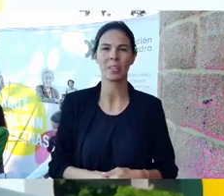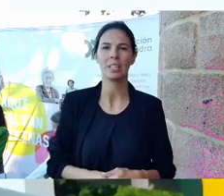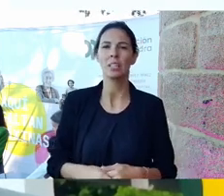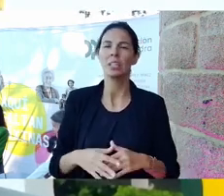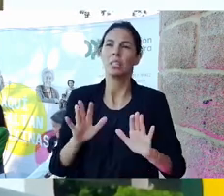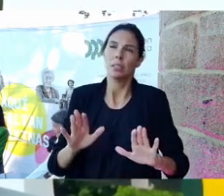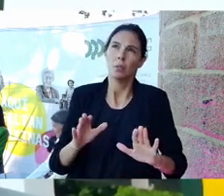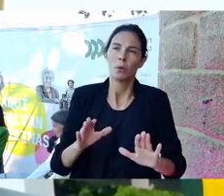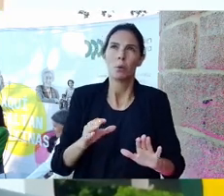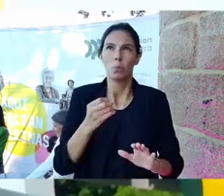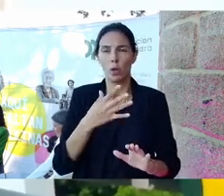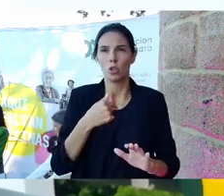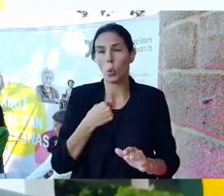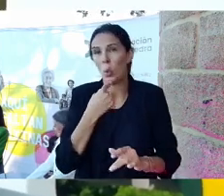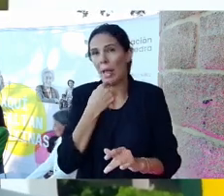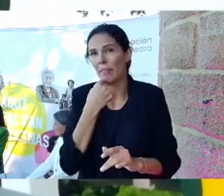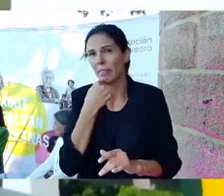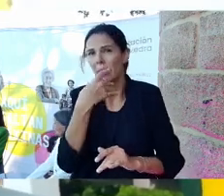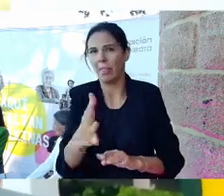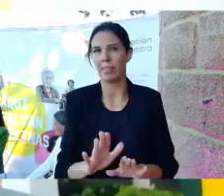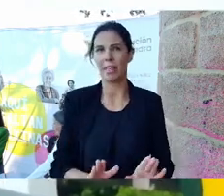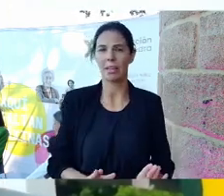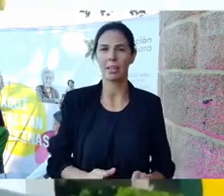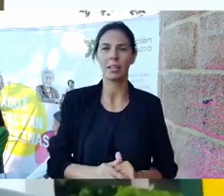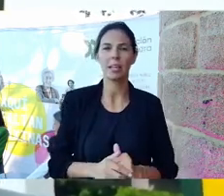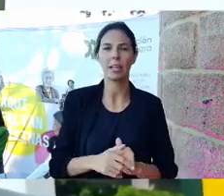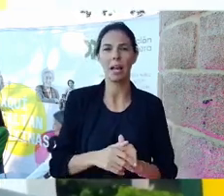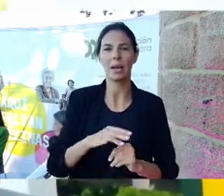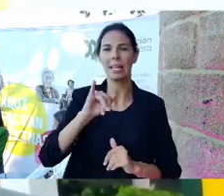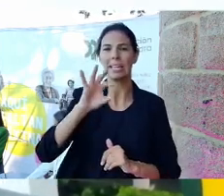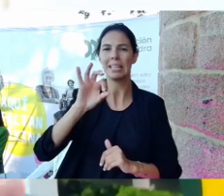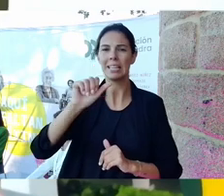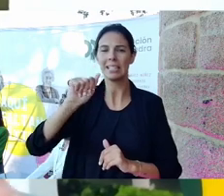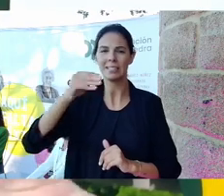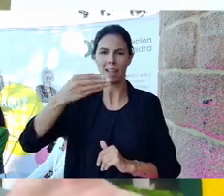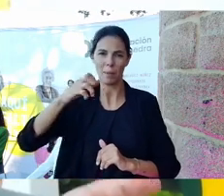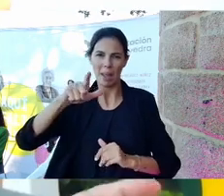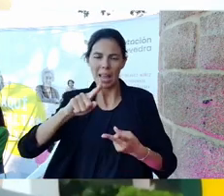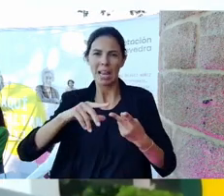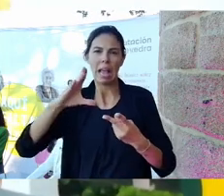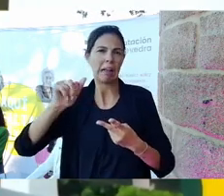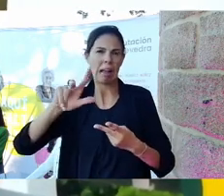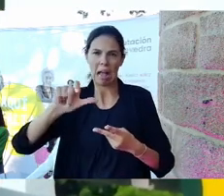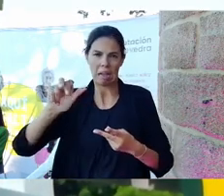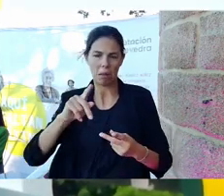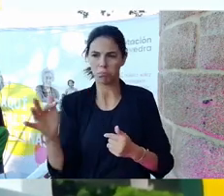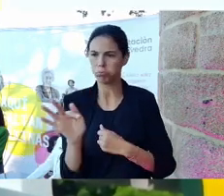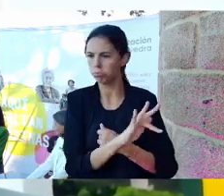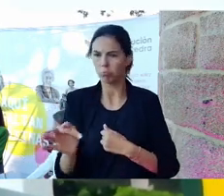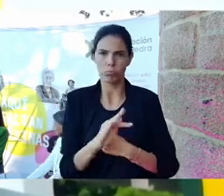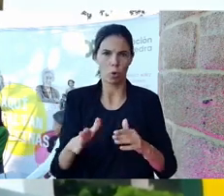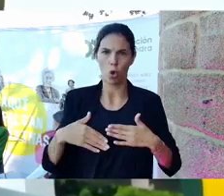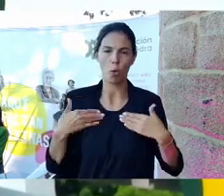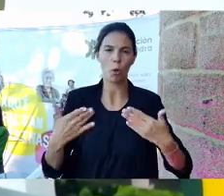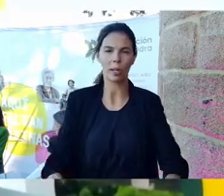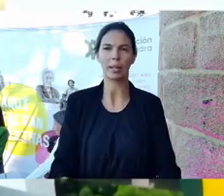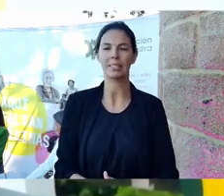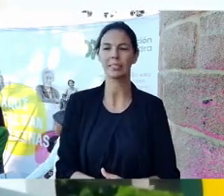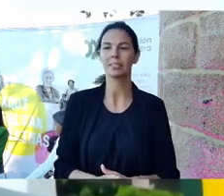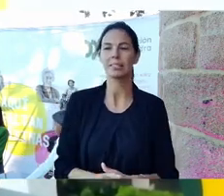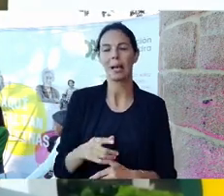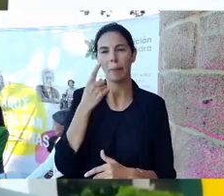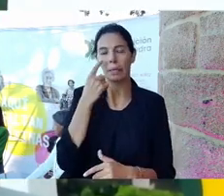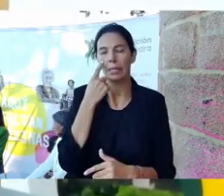a pedir, eu vou no decir así, e Isabel, Carla, na orde que prefirades,